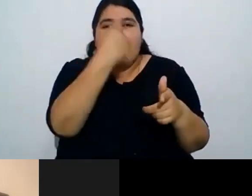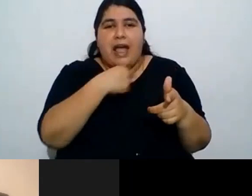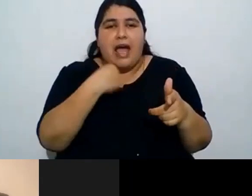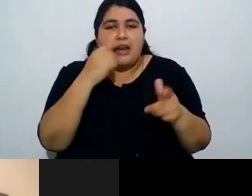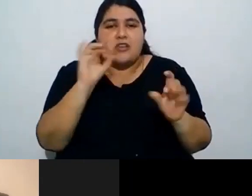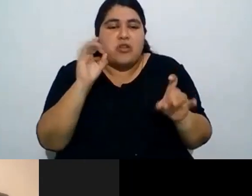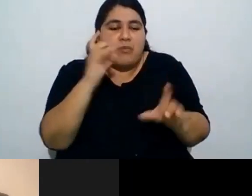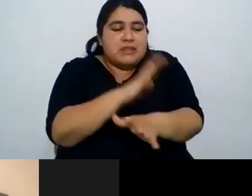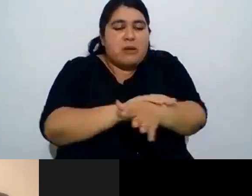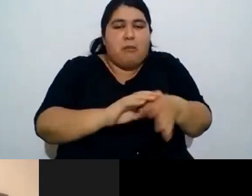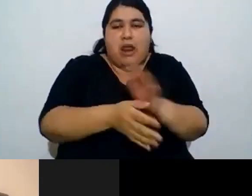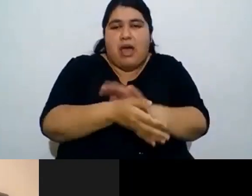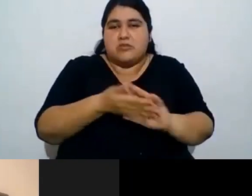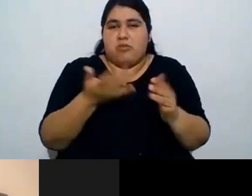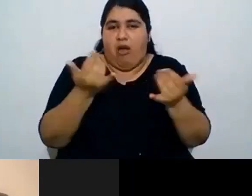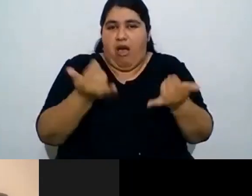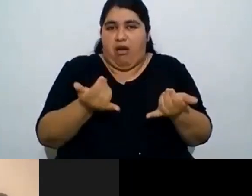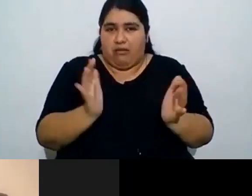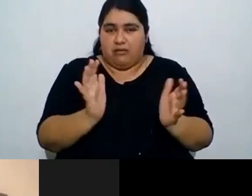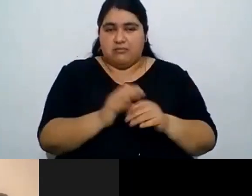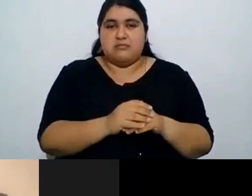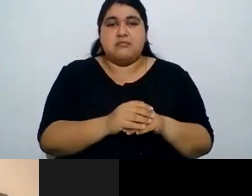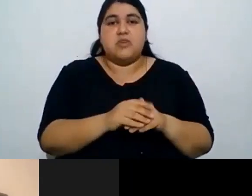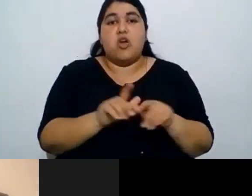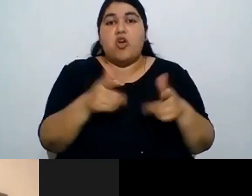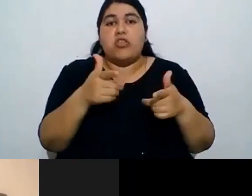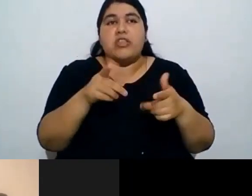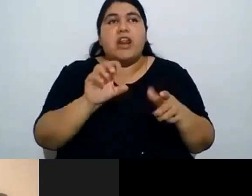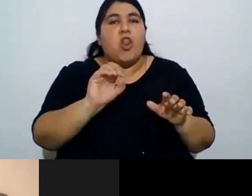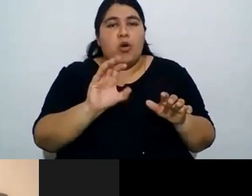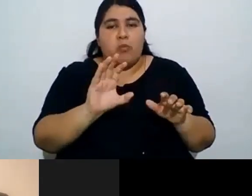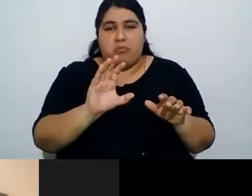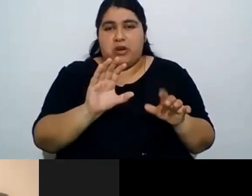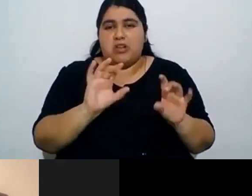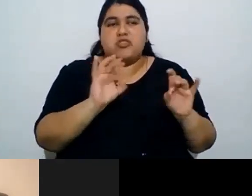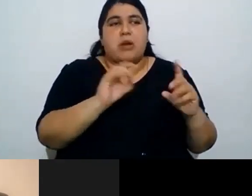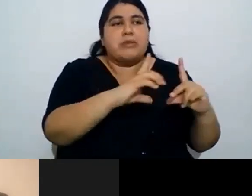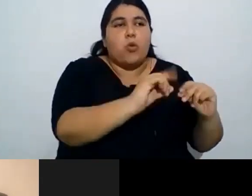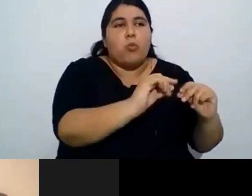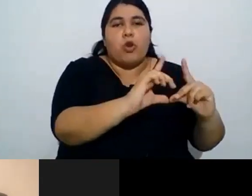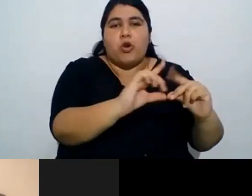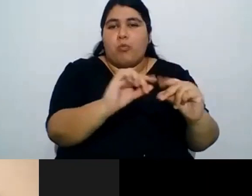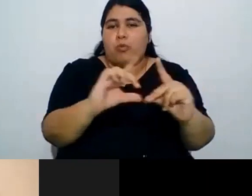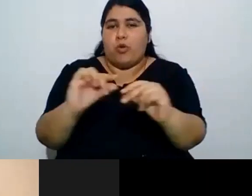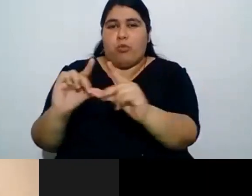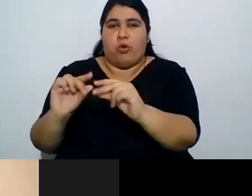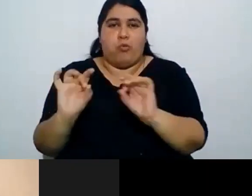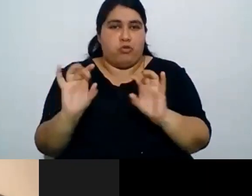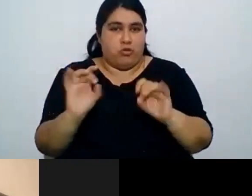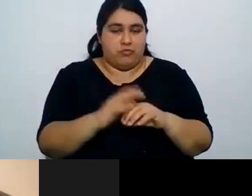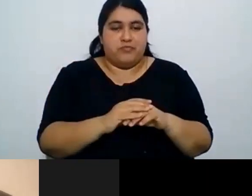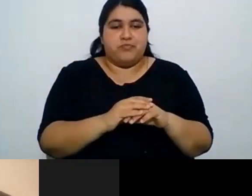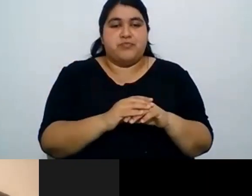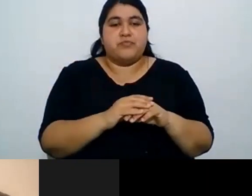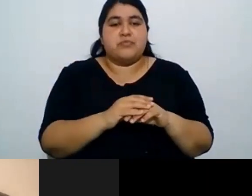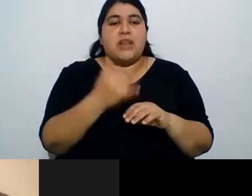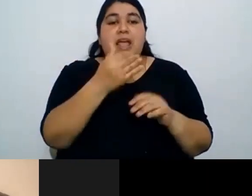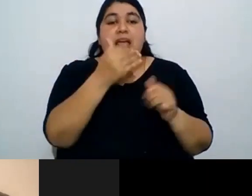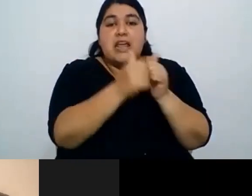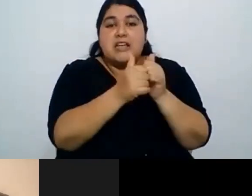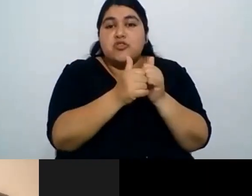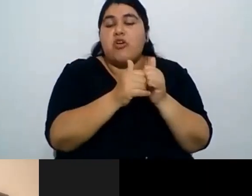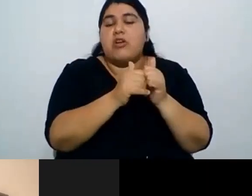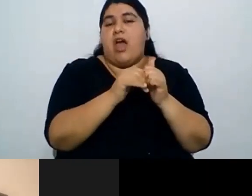brazos. Que no tienen nombre, sino número. Que no figuran en la historia